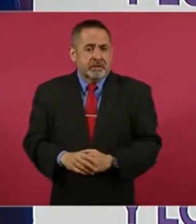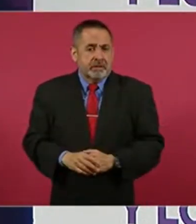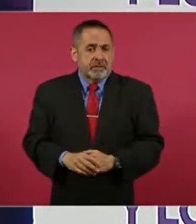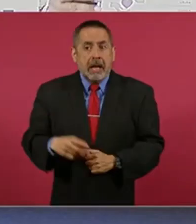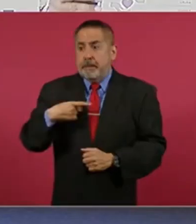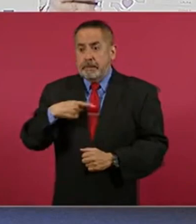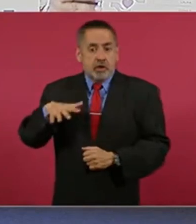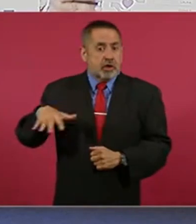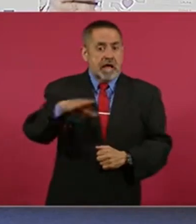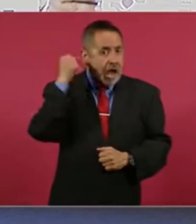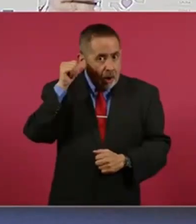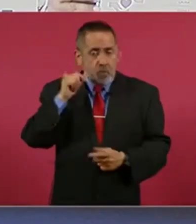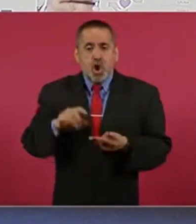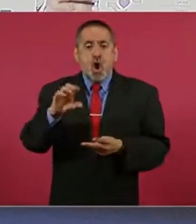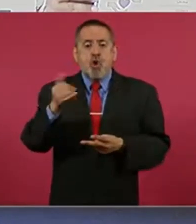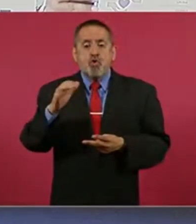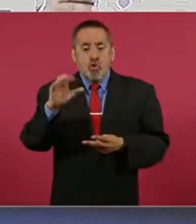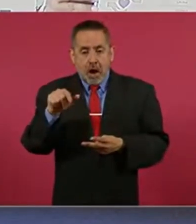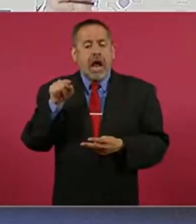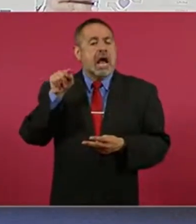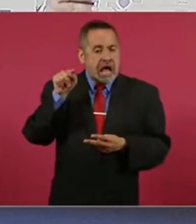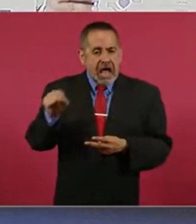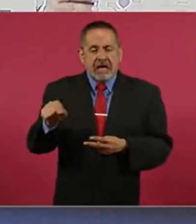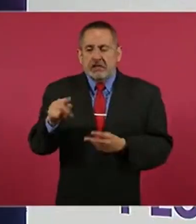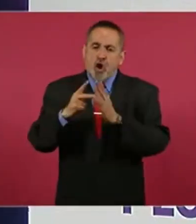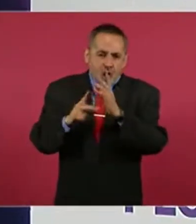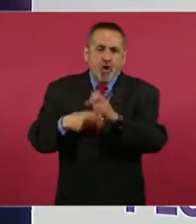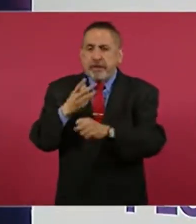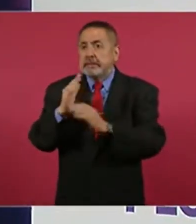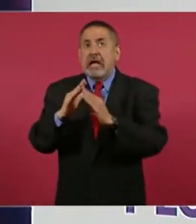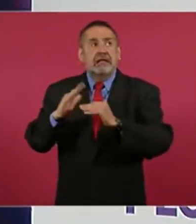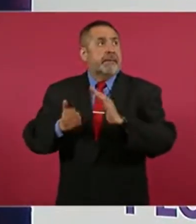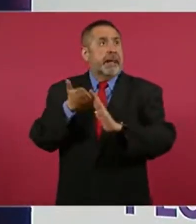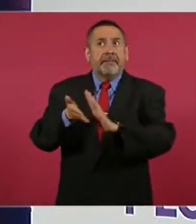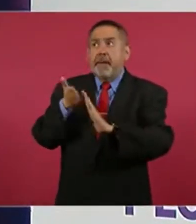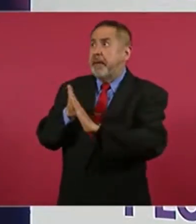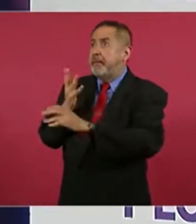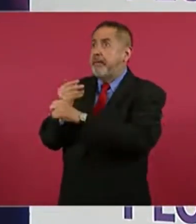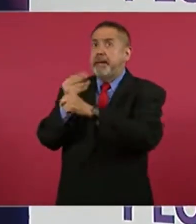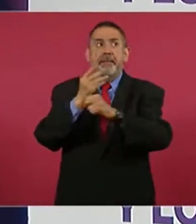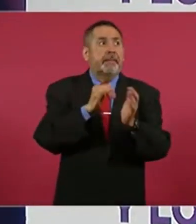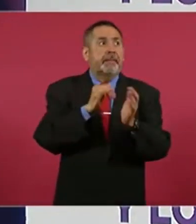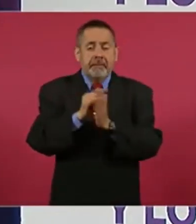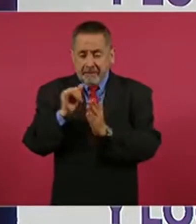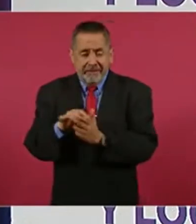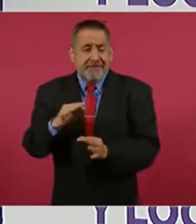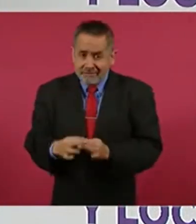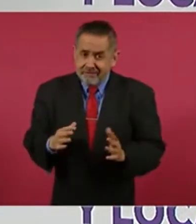gente de Acapulco y de Coyuca están reconstruyendo sus casas.